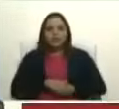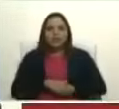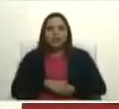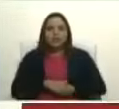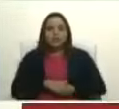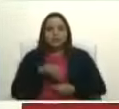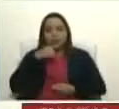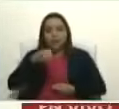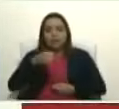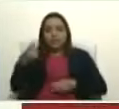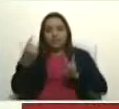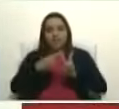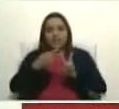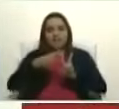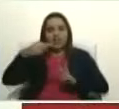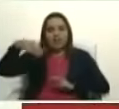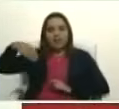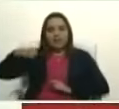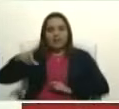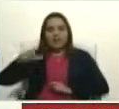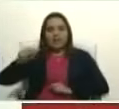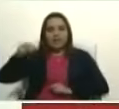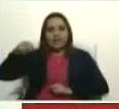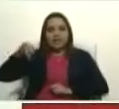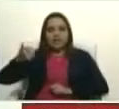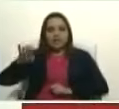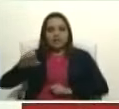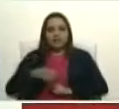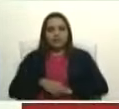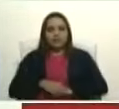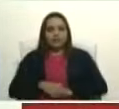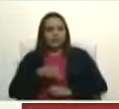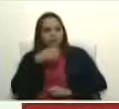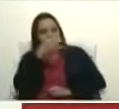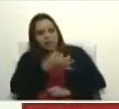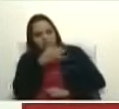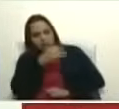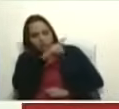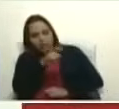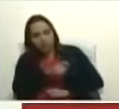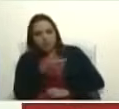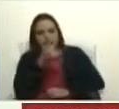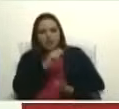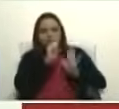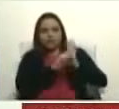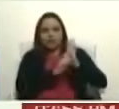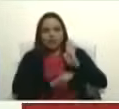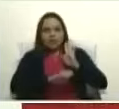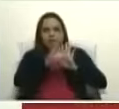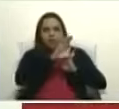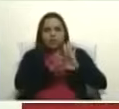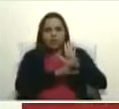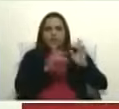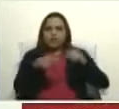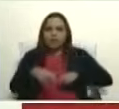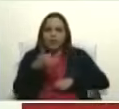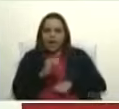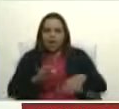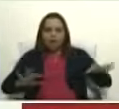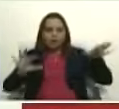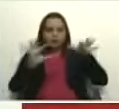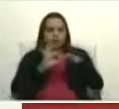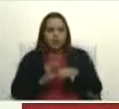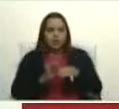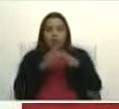Venezolana de Televisión. Muy buenas tardes. Una consulta amparada en la Carta Magna, pero que además llamó a la unidad